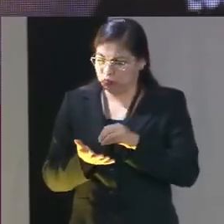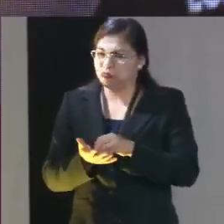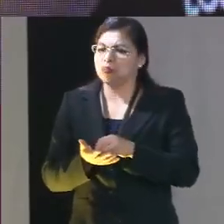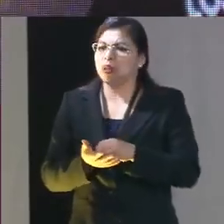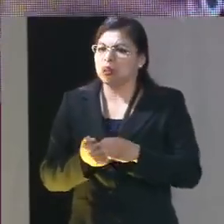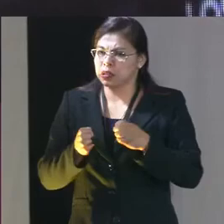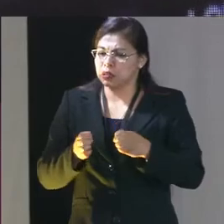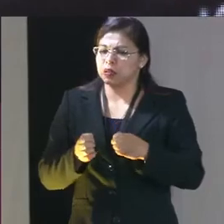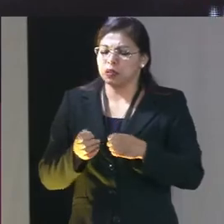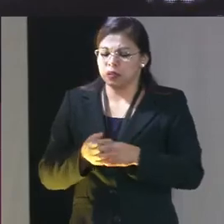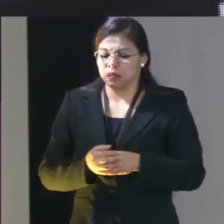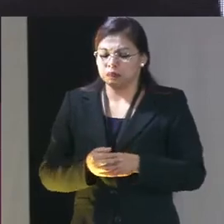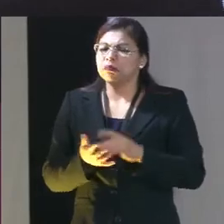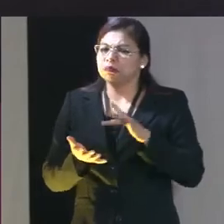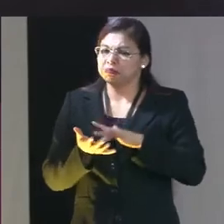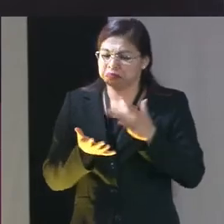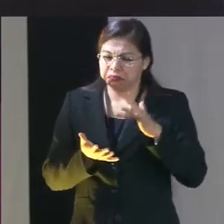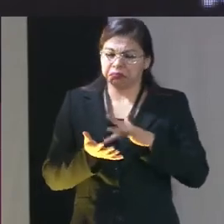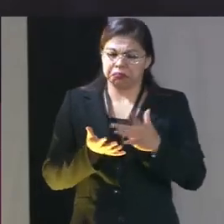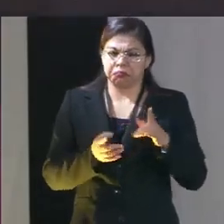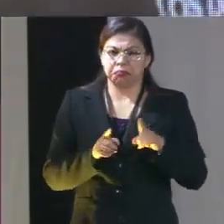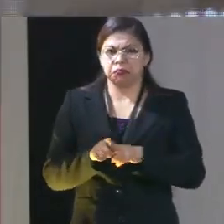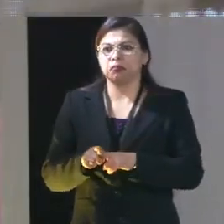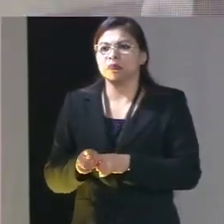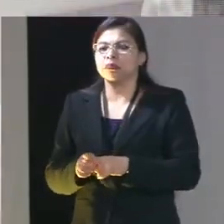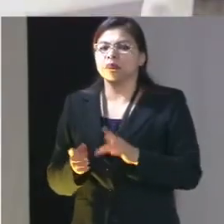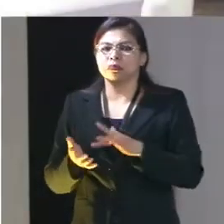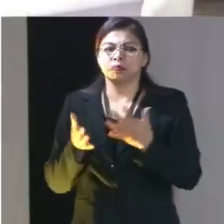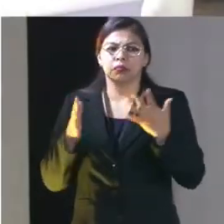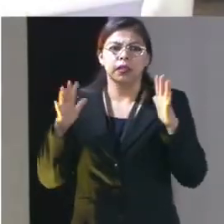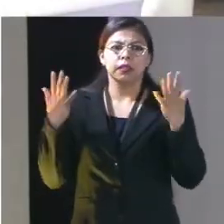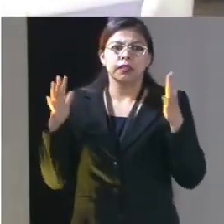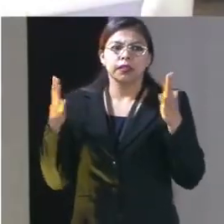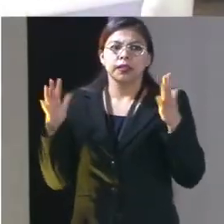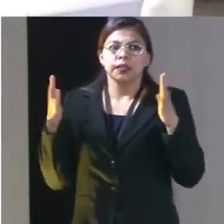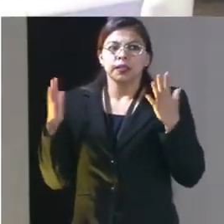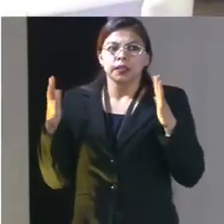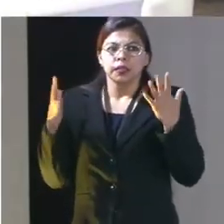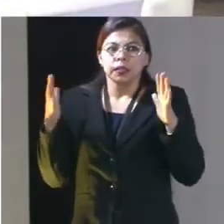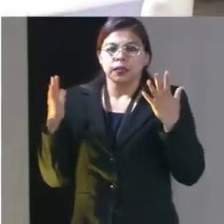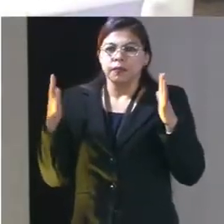¿Sí? Gracias, gracias Armando. Gracias.